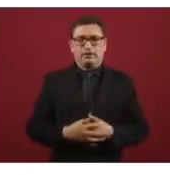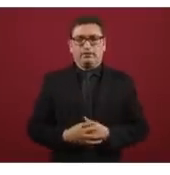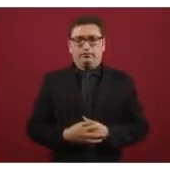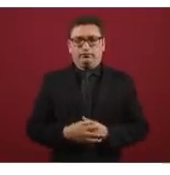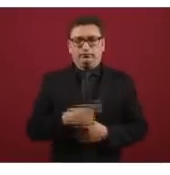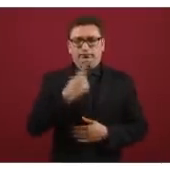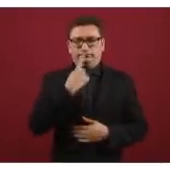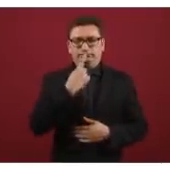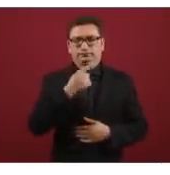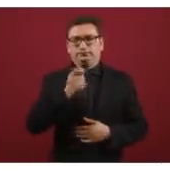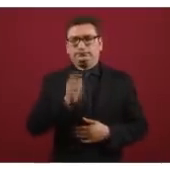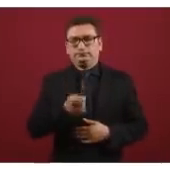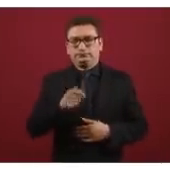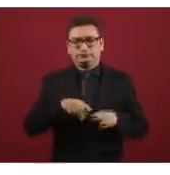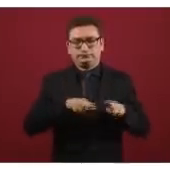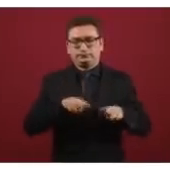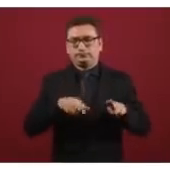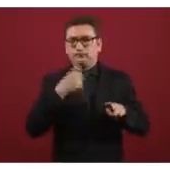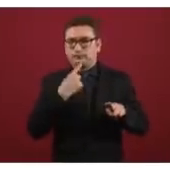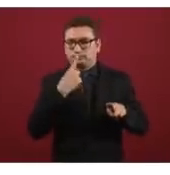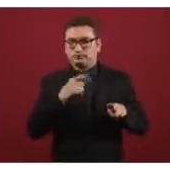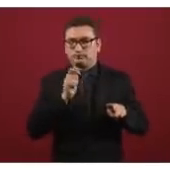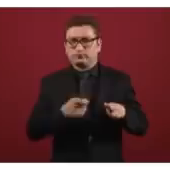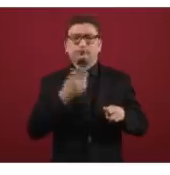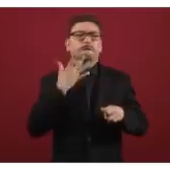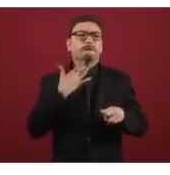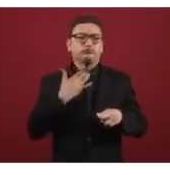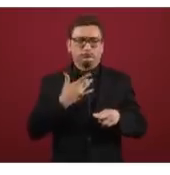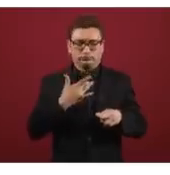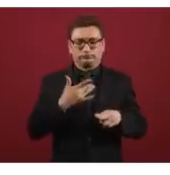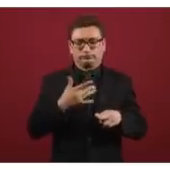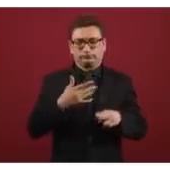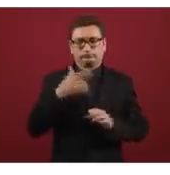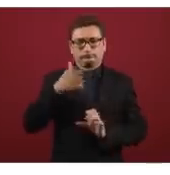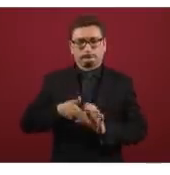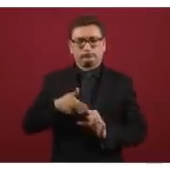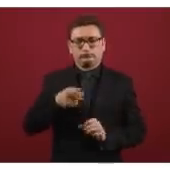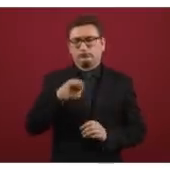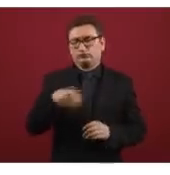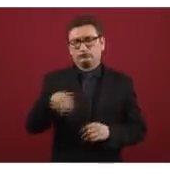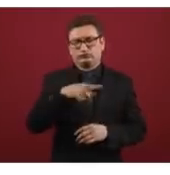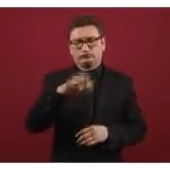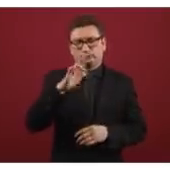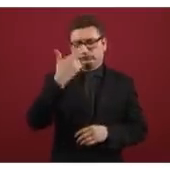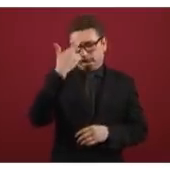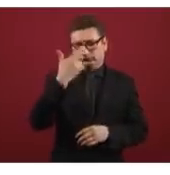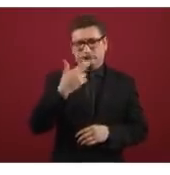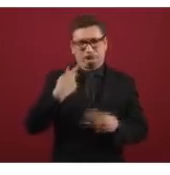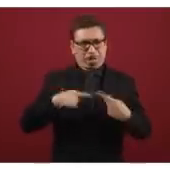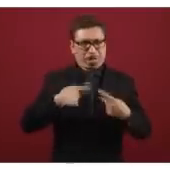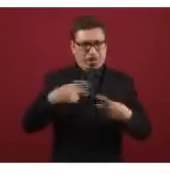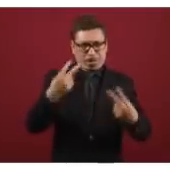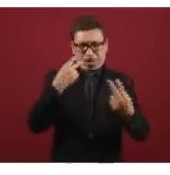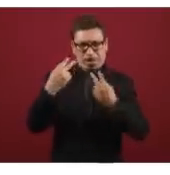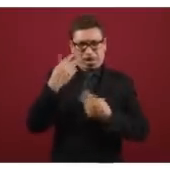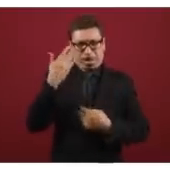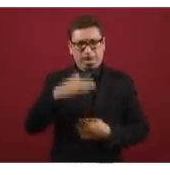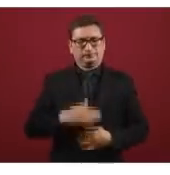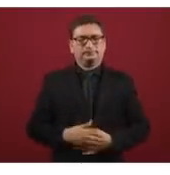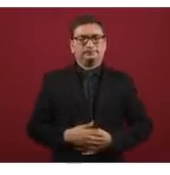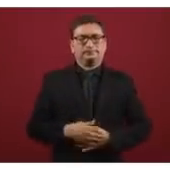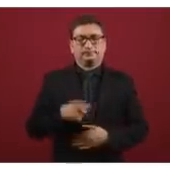Lo rojo es la producción de gasolinas, pero hay que recordar, y la gente que nos escucha, que también